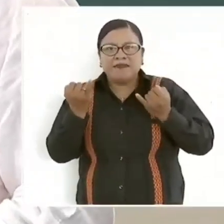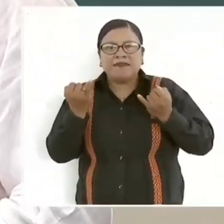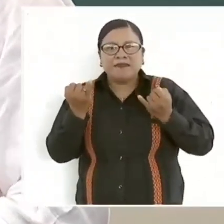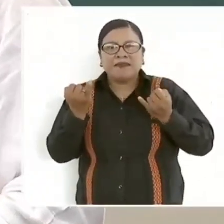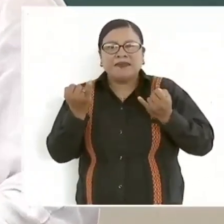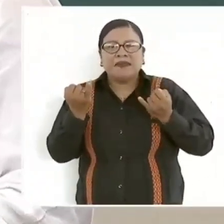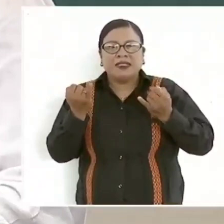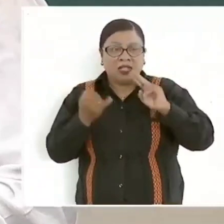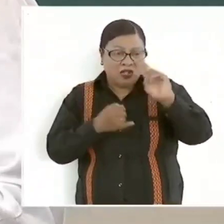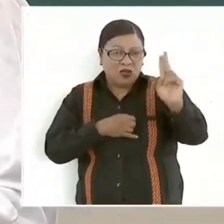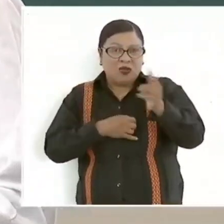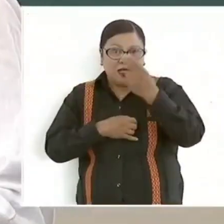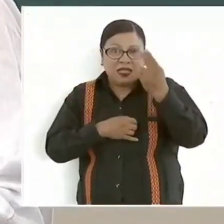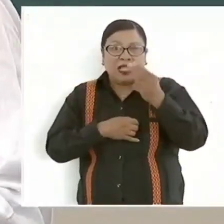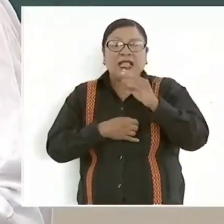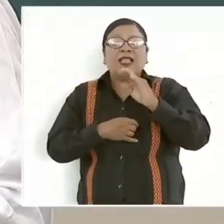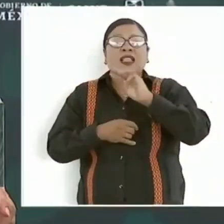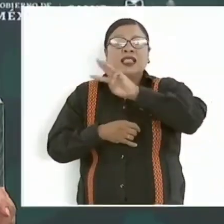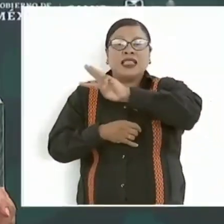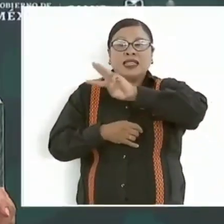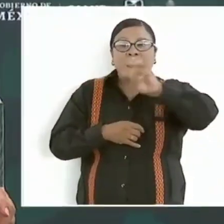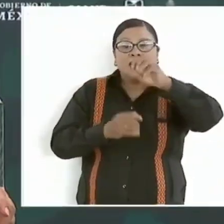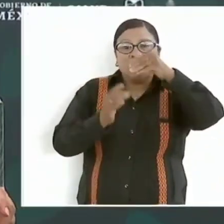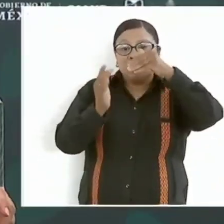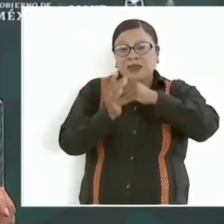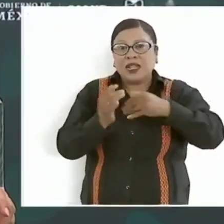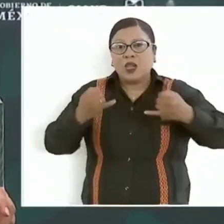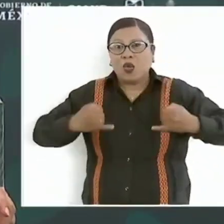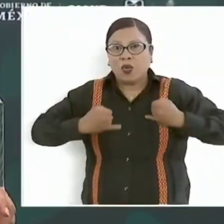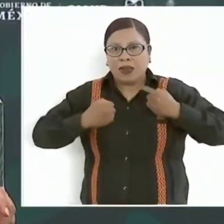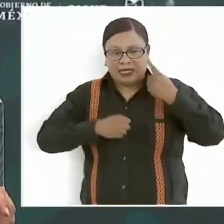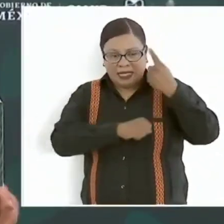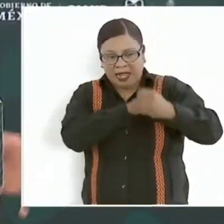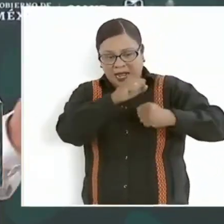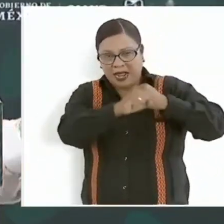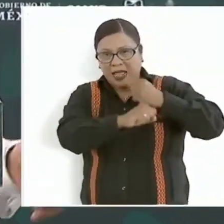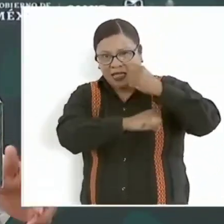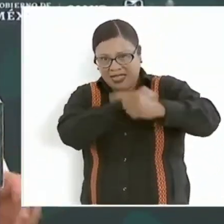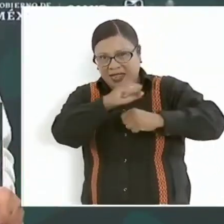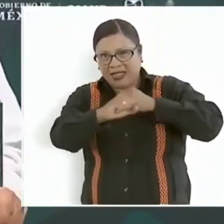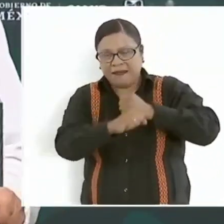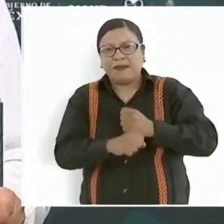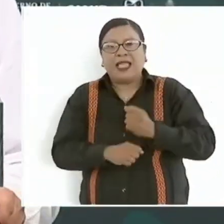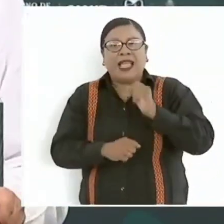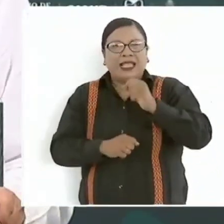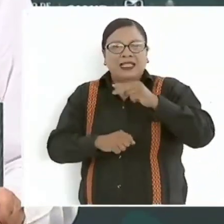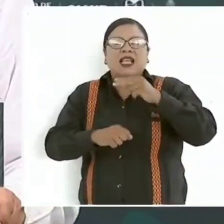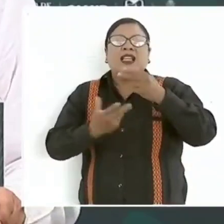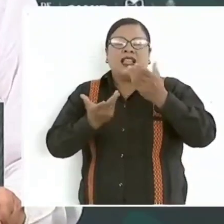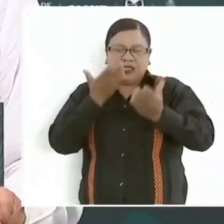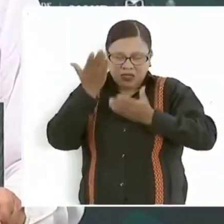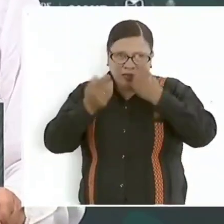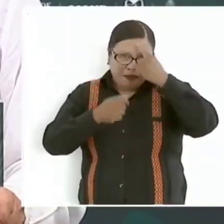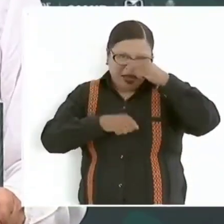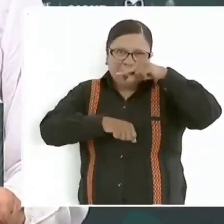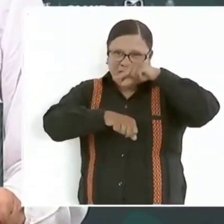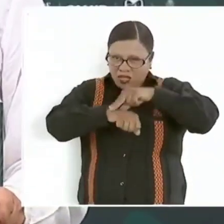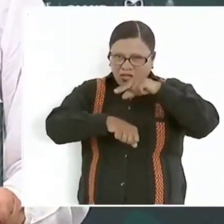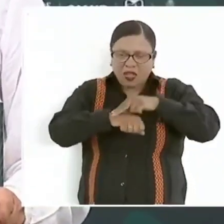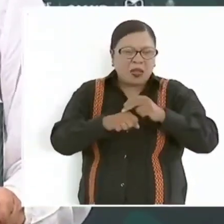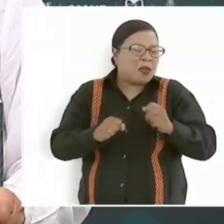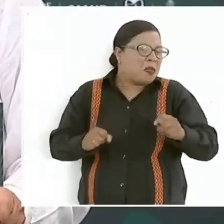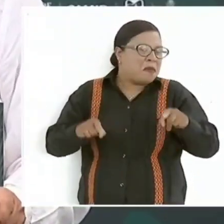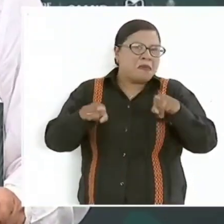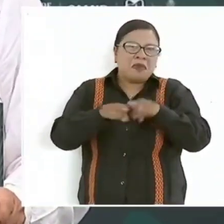superior, rechazaban a 300,000 jóvenes cada año. En el caso de medicina, lo mismo, un